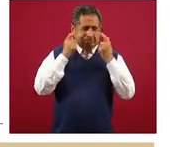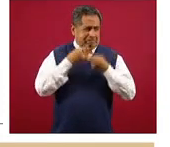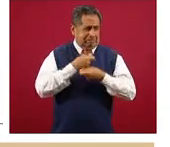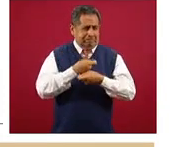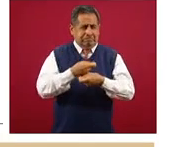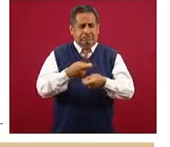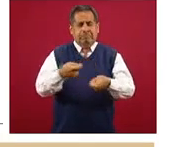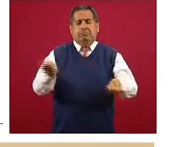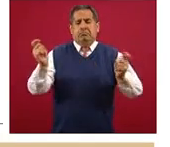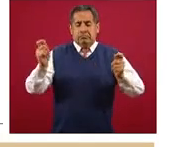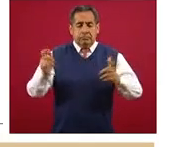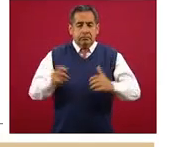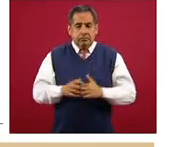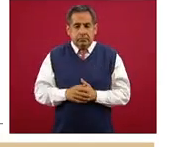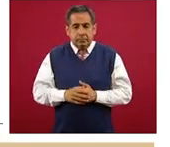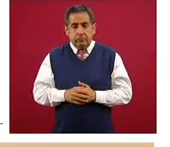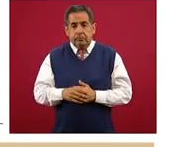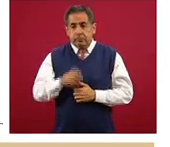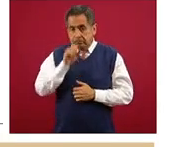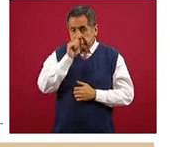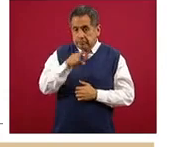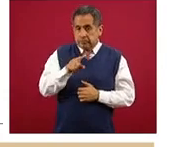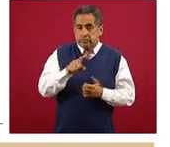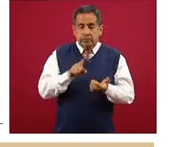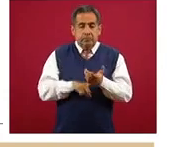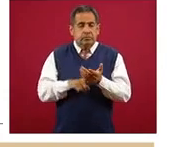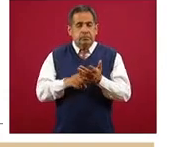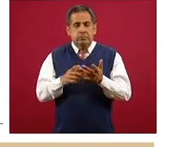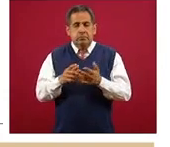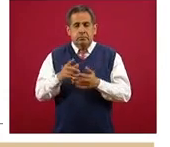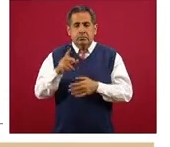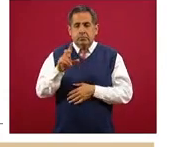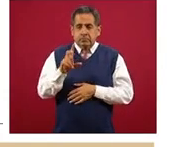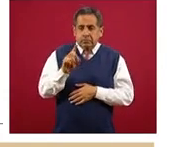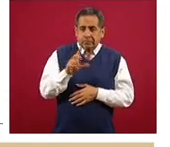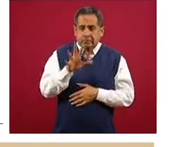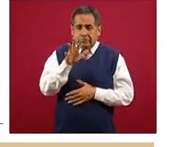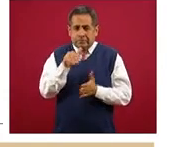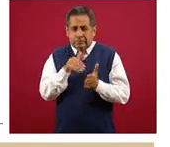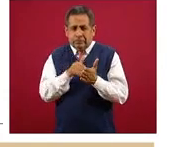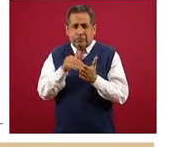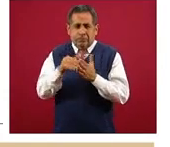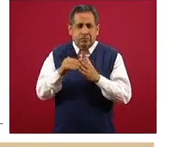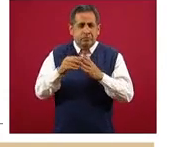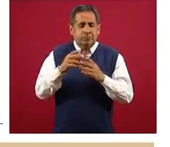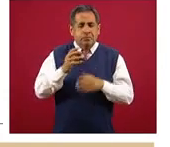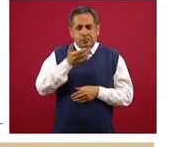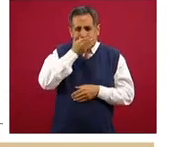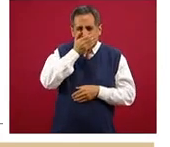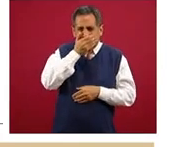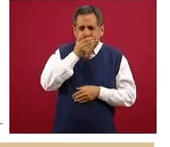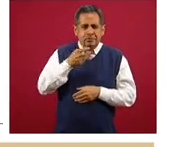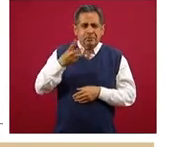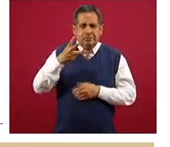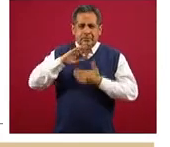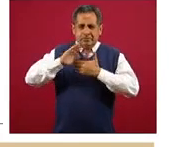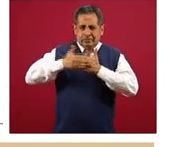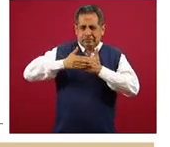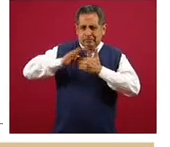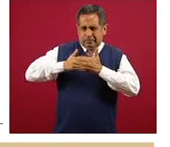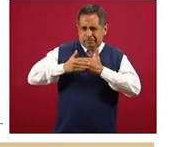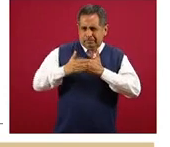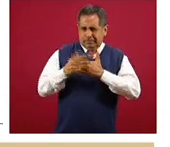estos equipos. Hemos distribuido más de 35 millones de cubrebocas triple capa, que es el